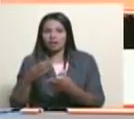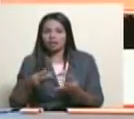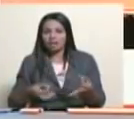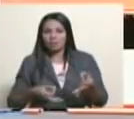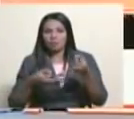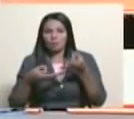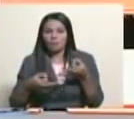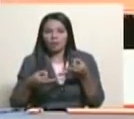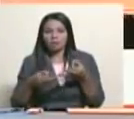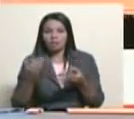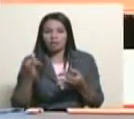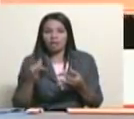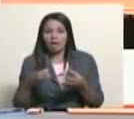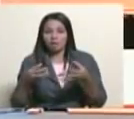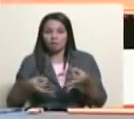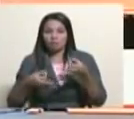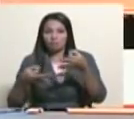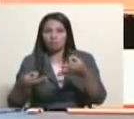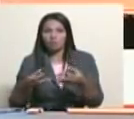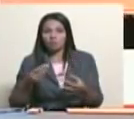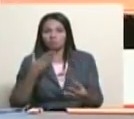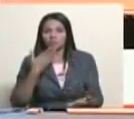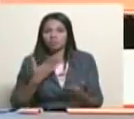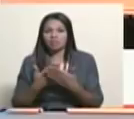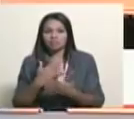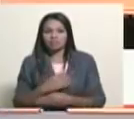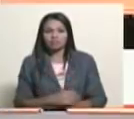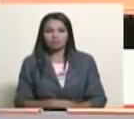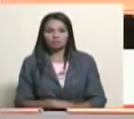propuestas contenidas en el documento central. Muchas gracias.